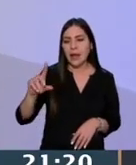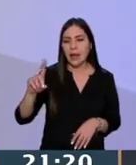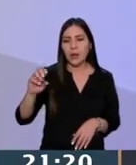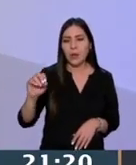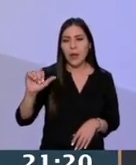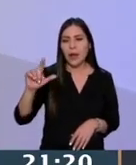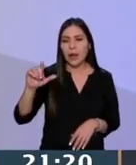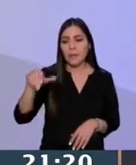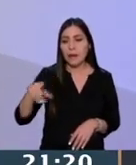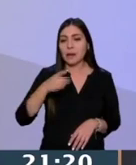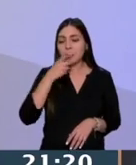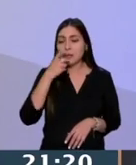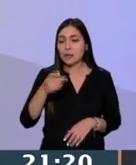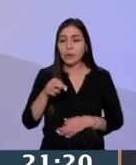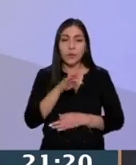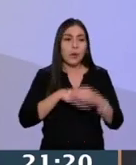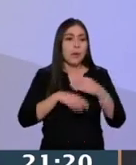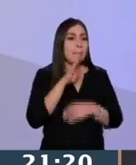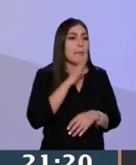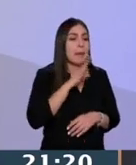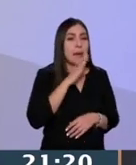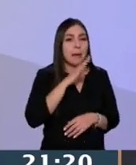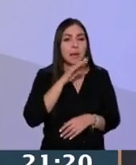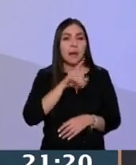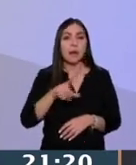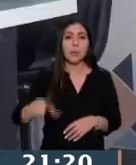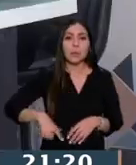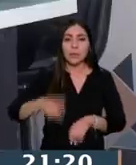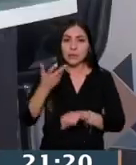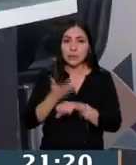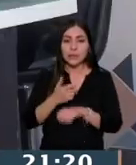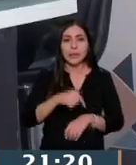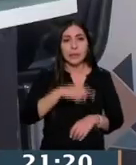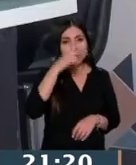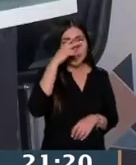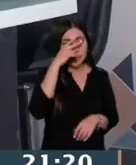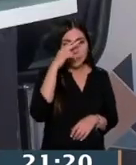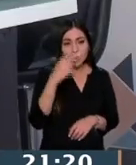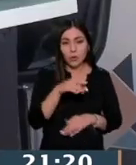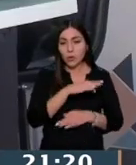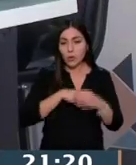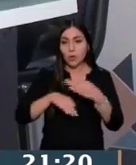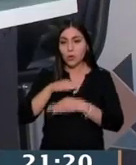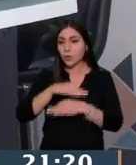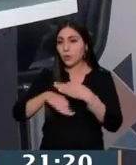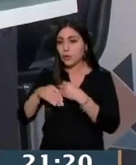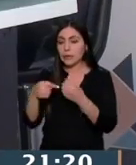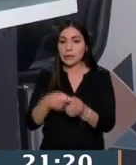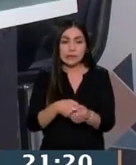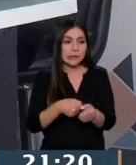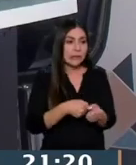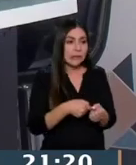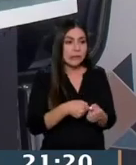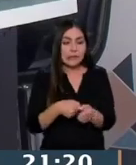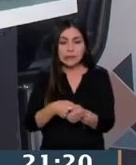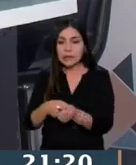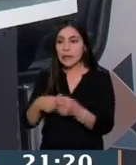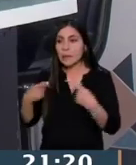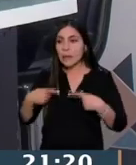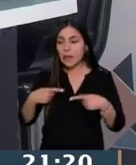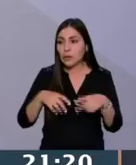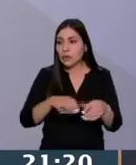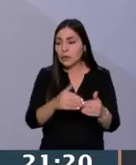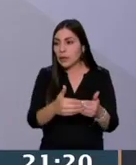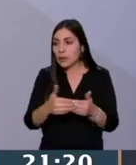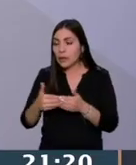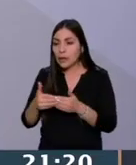están mal, ¿no? Las autoridades de Estados Unidos, las autoridades mexicanas, todos están escondiendo una persona que no es Ovidio.